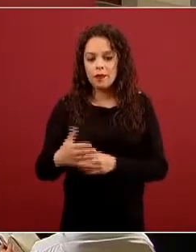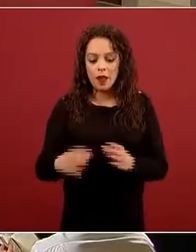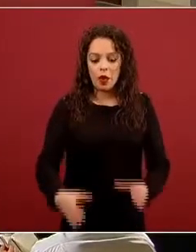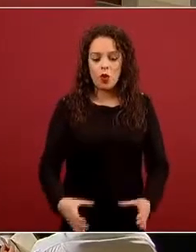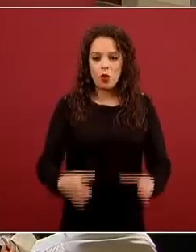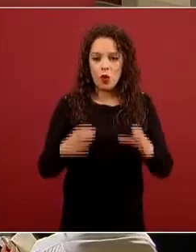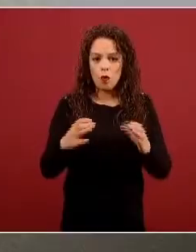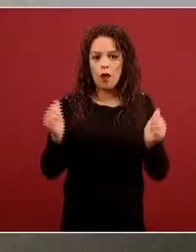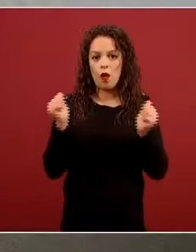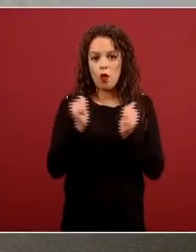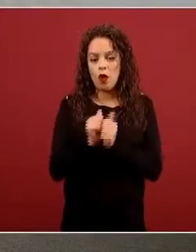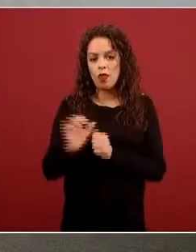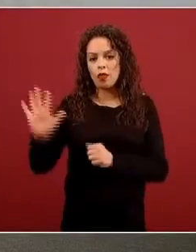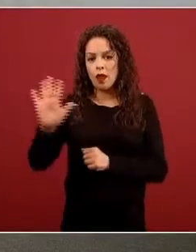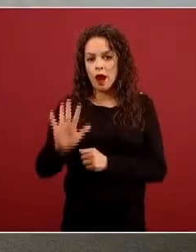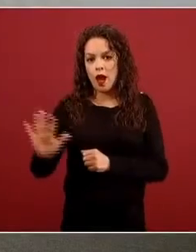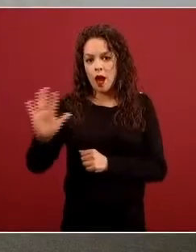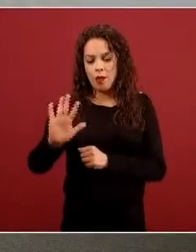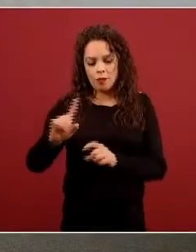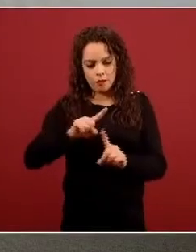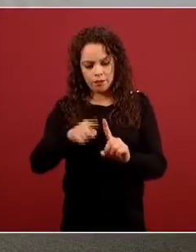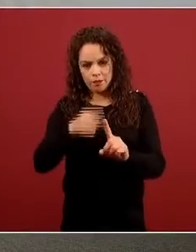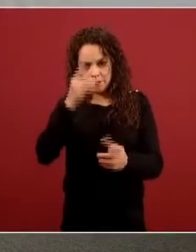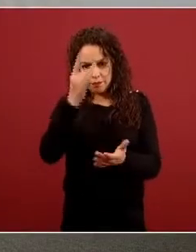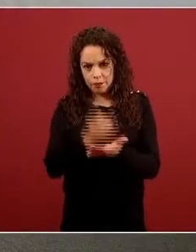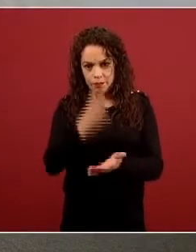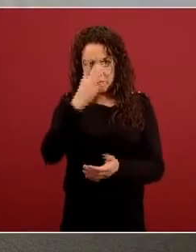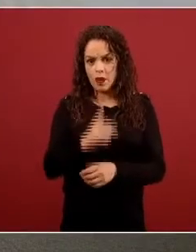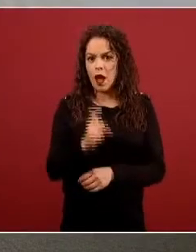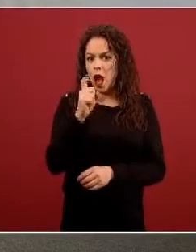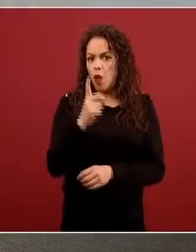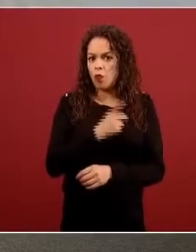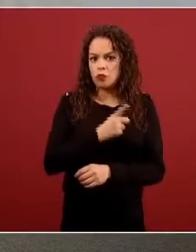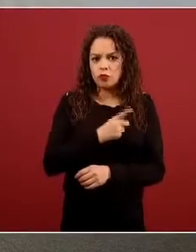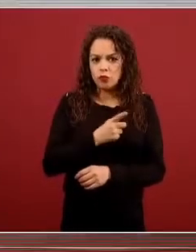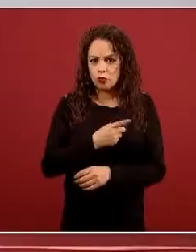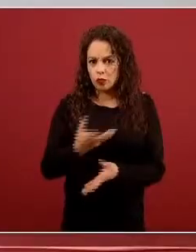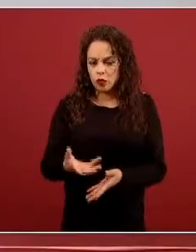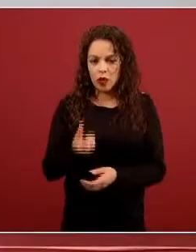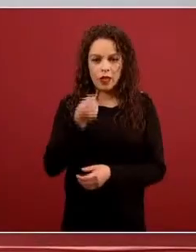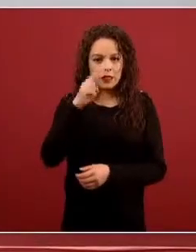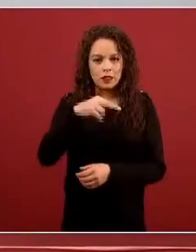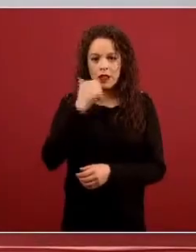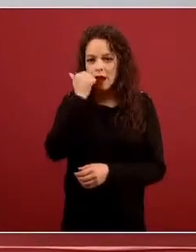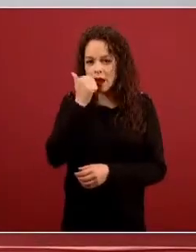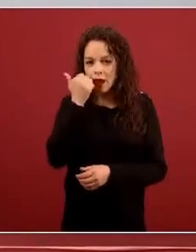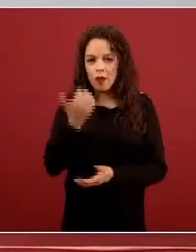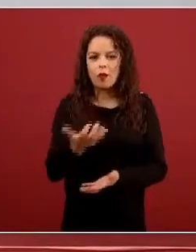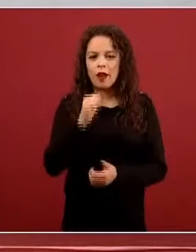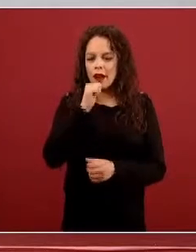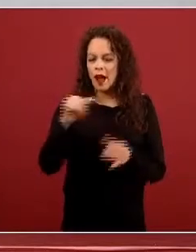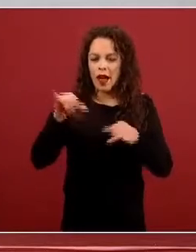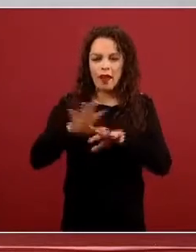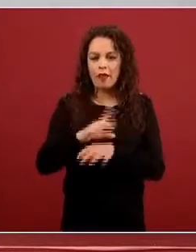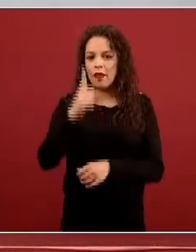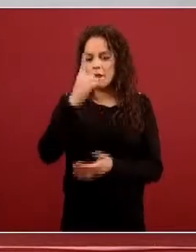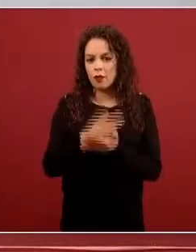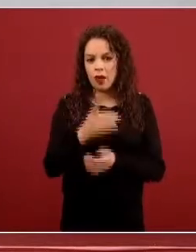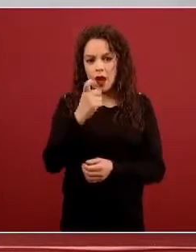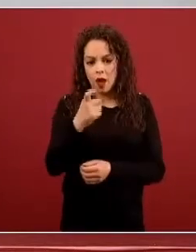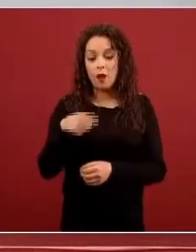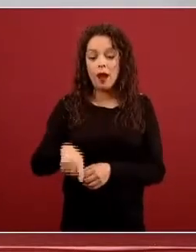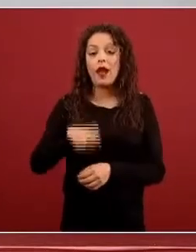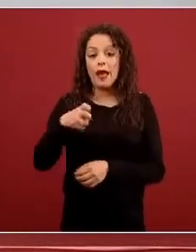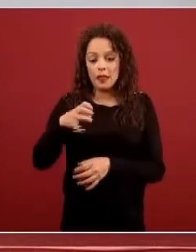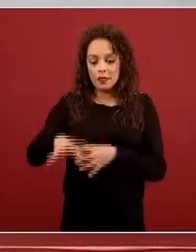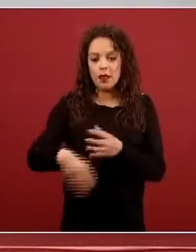paño específico solo con agua limpia. Ya con eso el siguiente elemento es lograr la desinfección